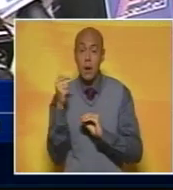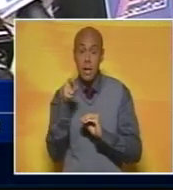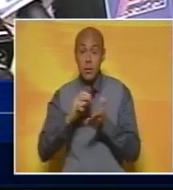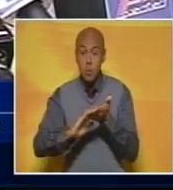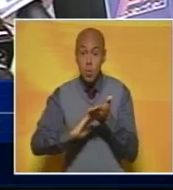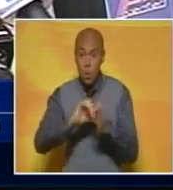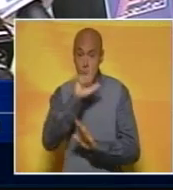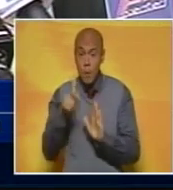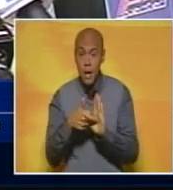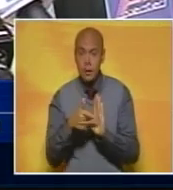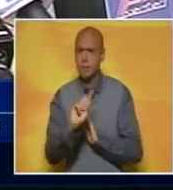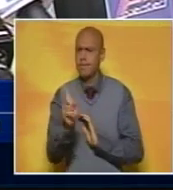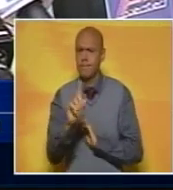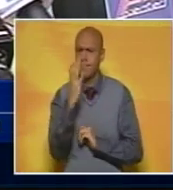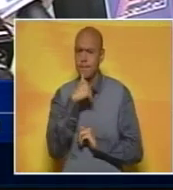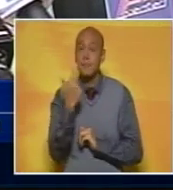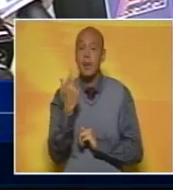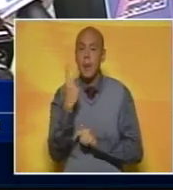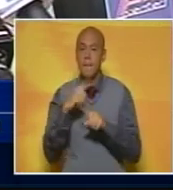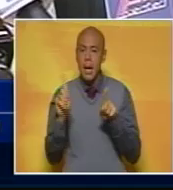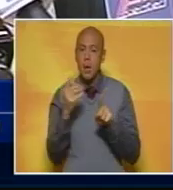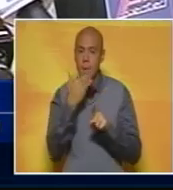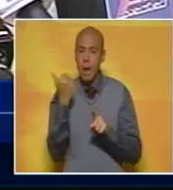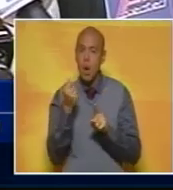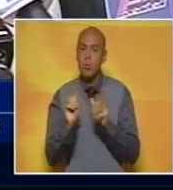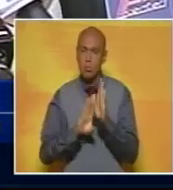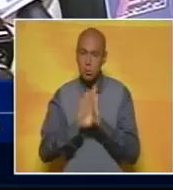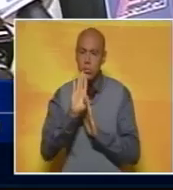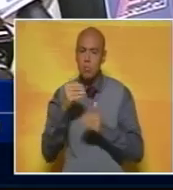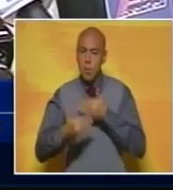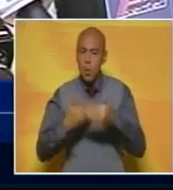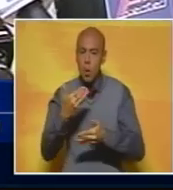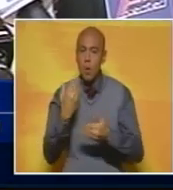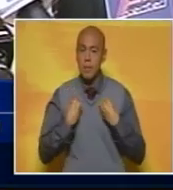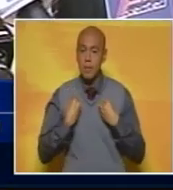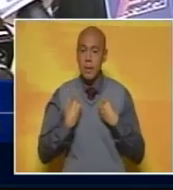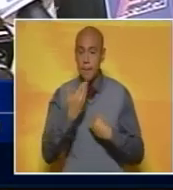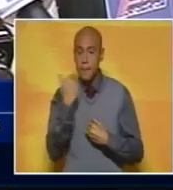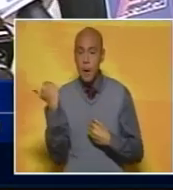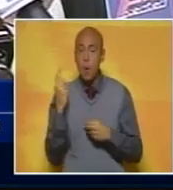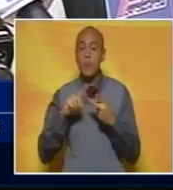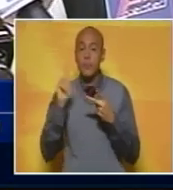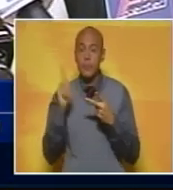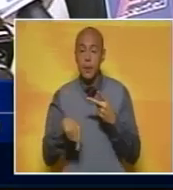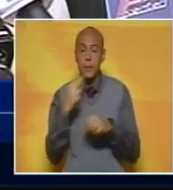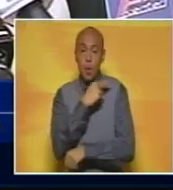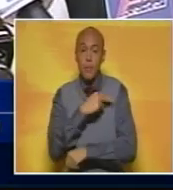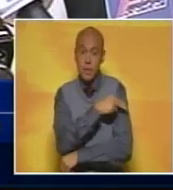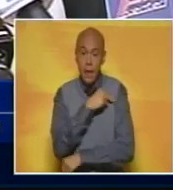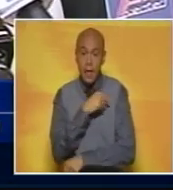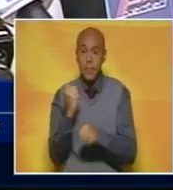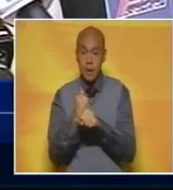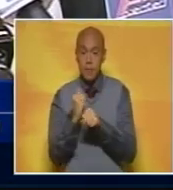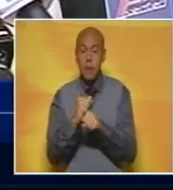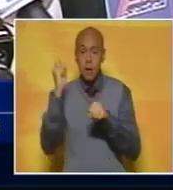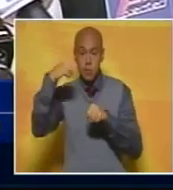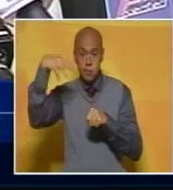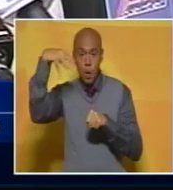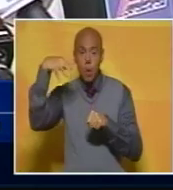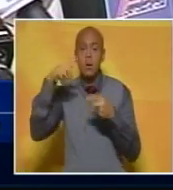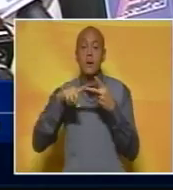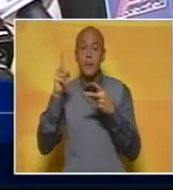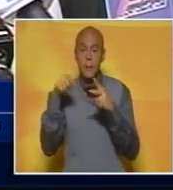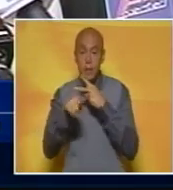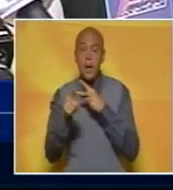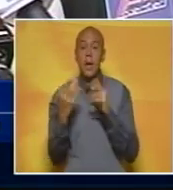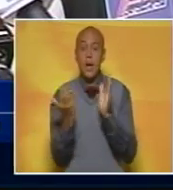solución completa, pero sí mejorará nuestra calidad de vida, sí pondrá en funcionamiento a hospitales, sí pondrá en funcionamiento